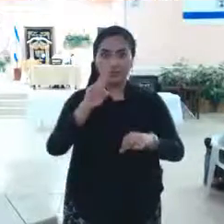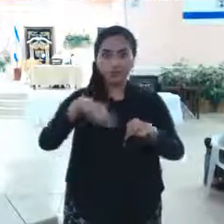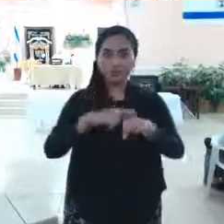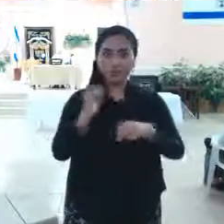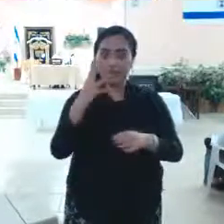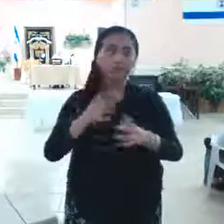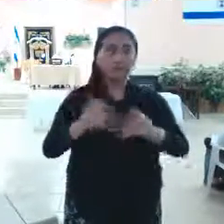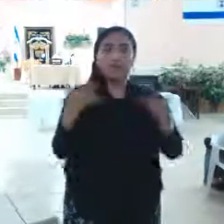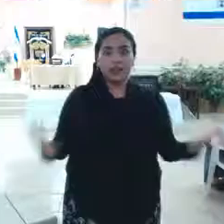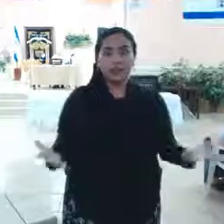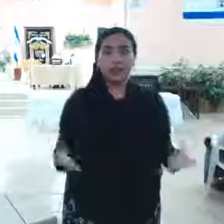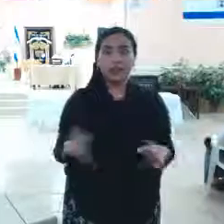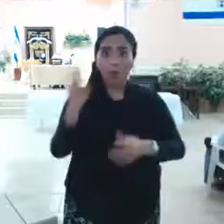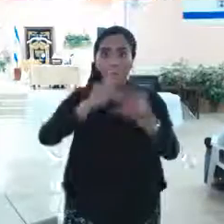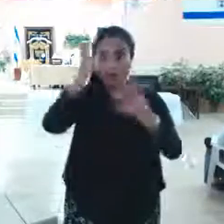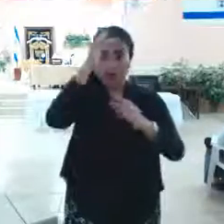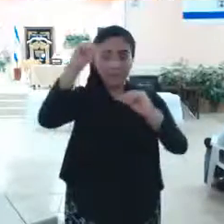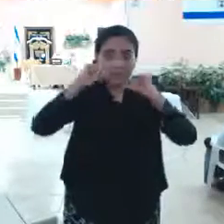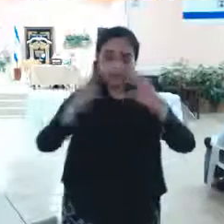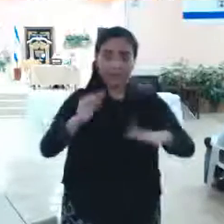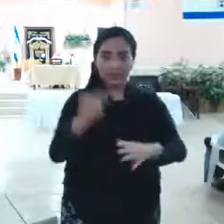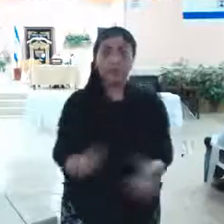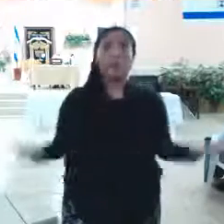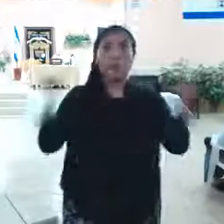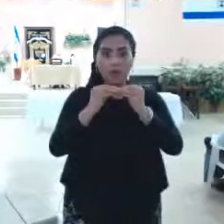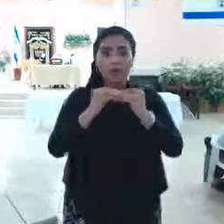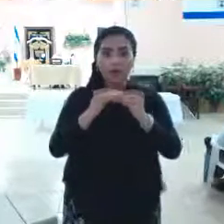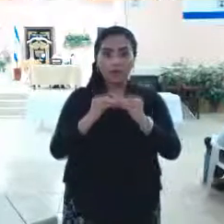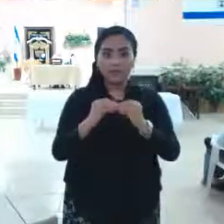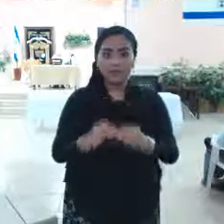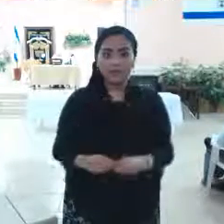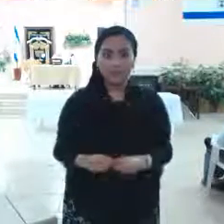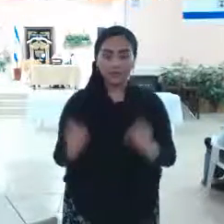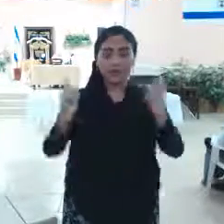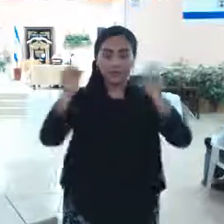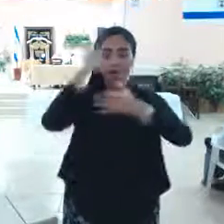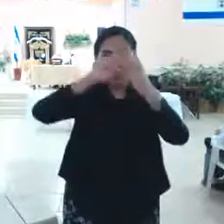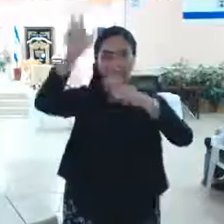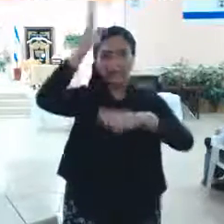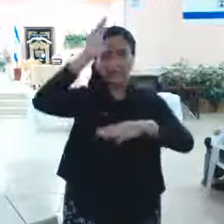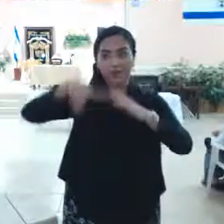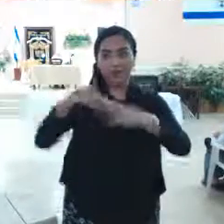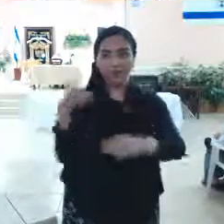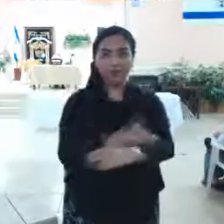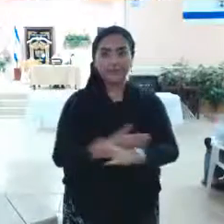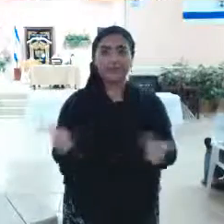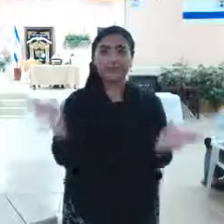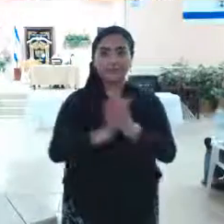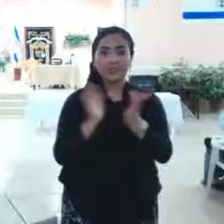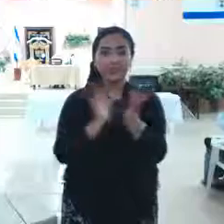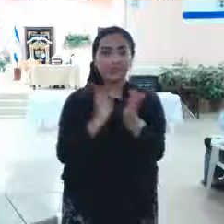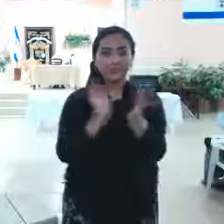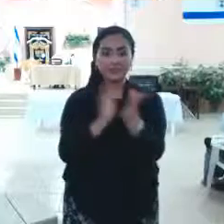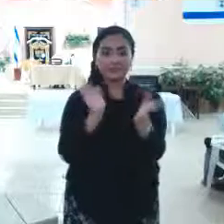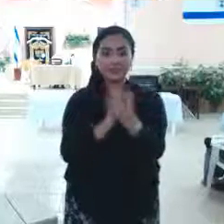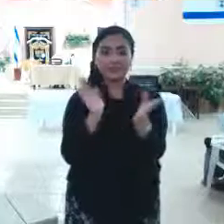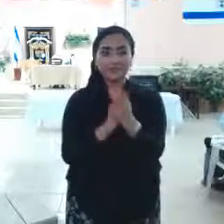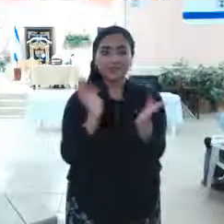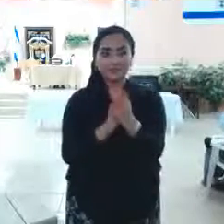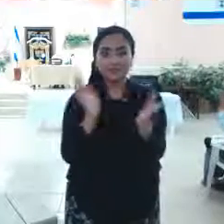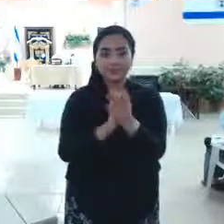Shabbat now. mucho. No, it's a lot. Eterno nos ha The Eternal Father bendecido has más blessed us todavía. even more. Exaltemos al Let's exalt the Todopoderoso. Almighty.